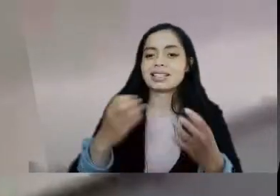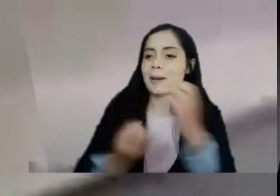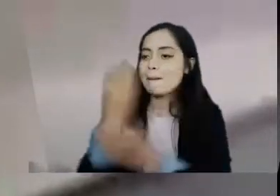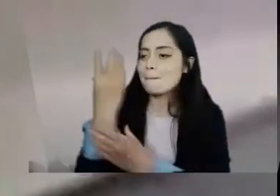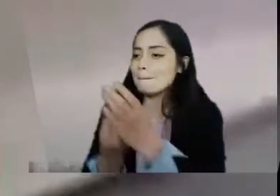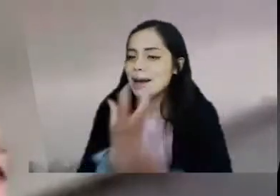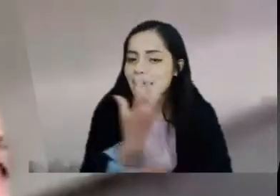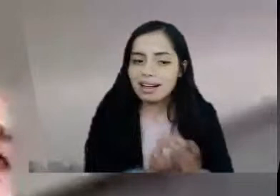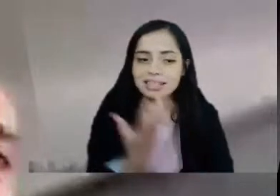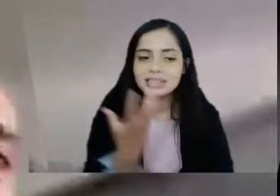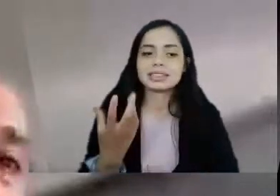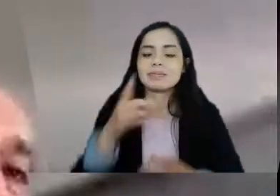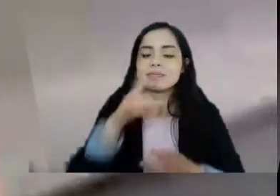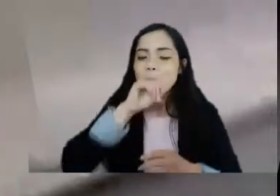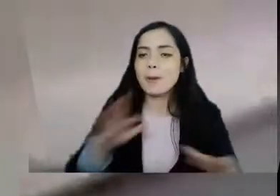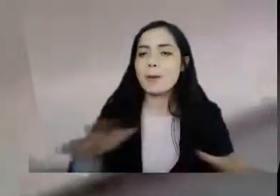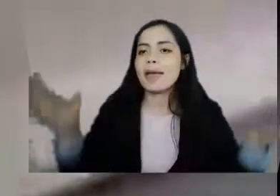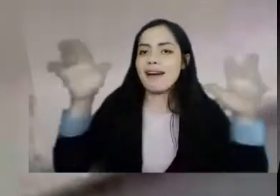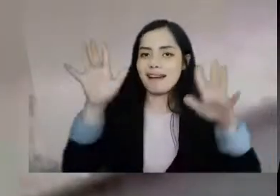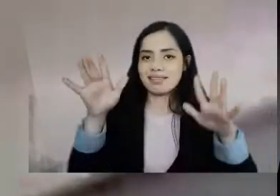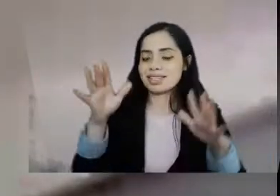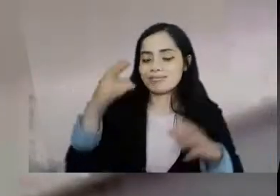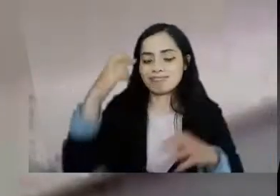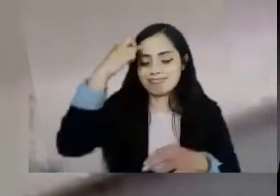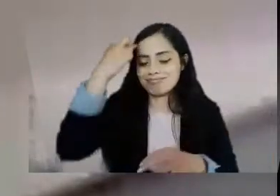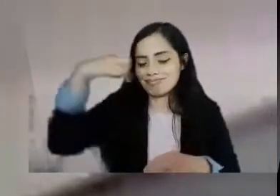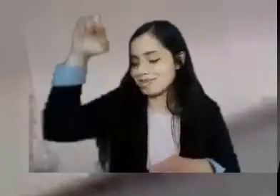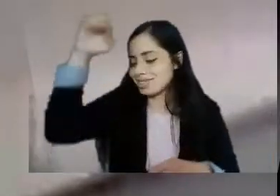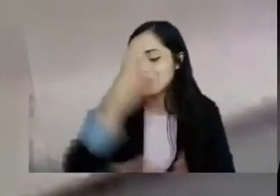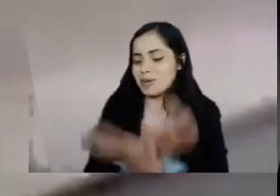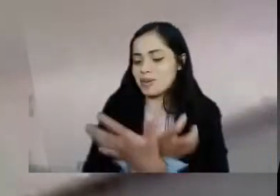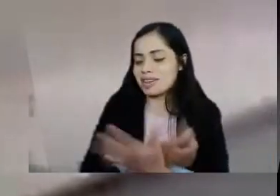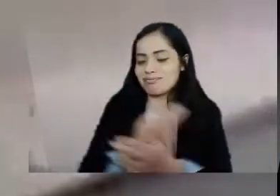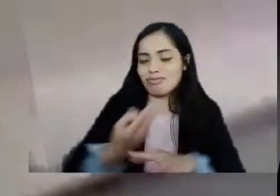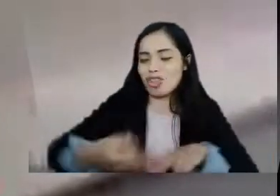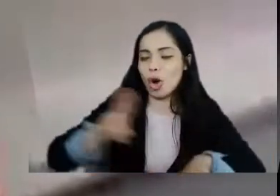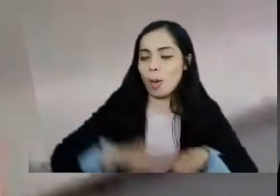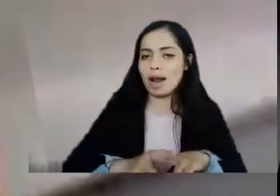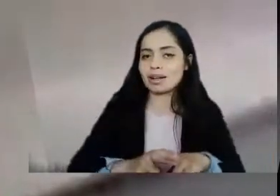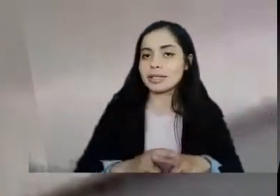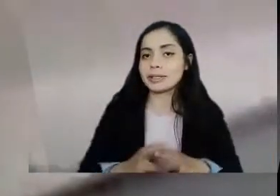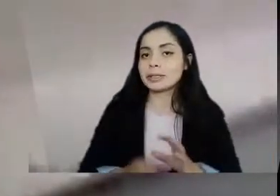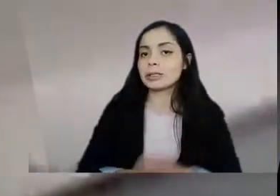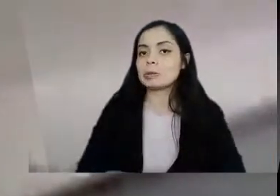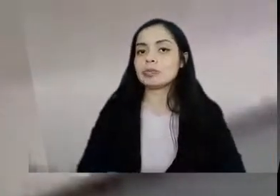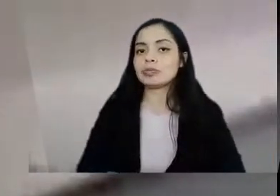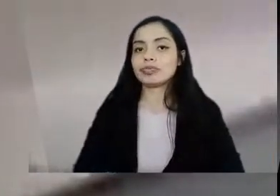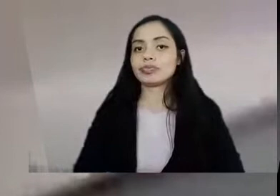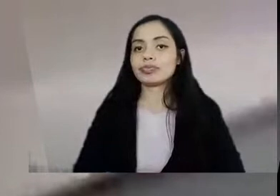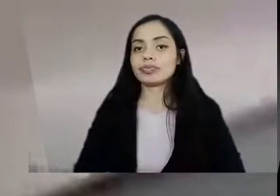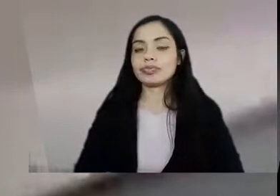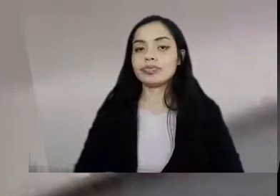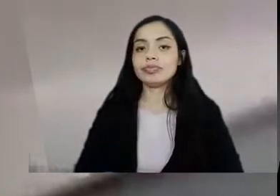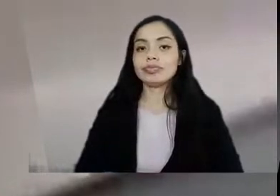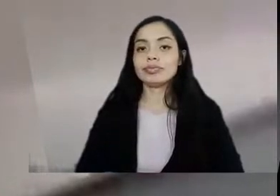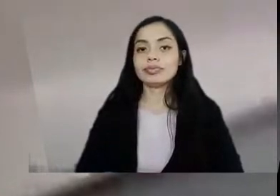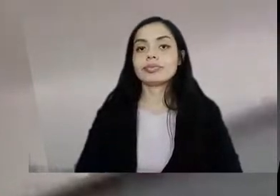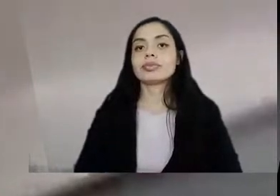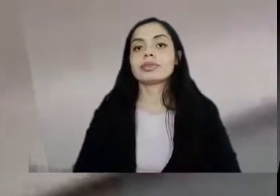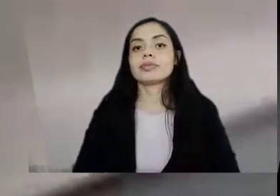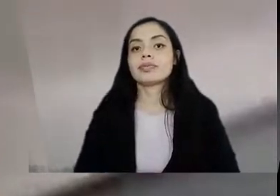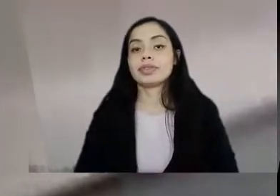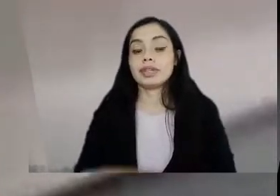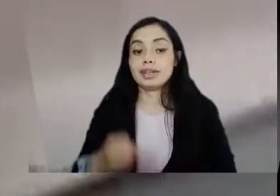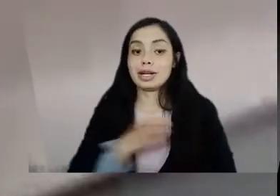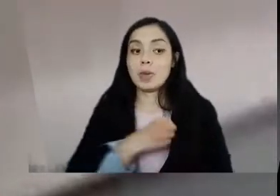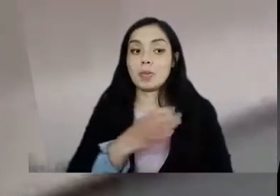debe seguir. Queremos ir a los lugares menos conocidos del país. Pero resulta que la oportunidad que ofrece la investigación